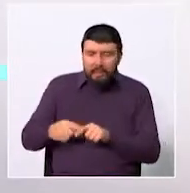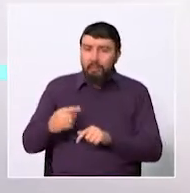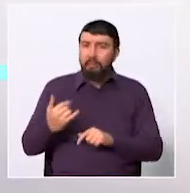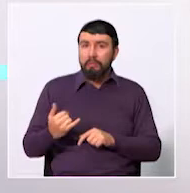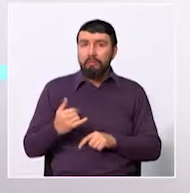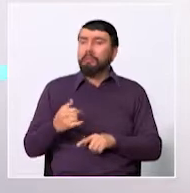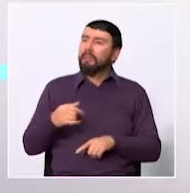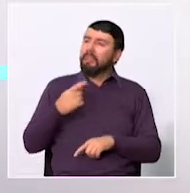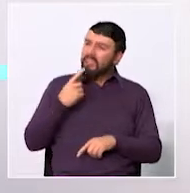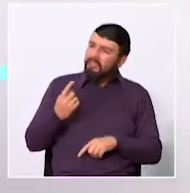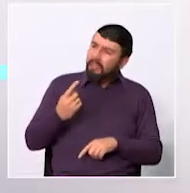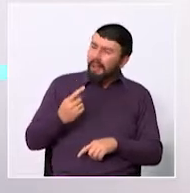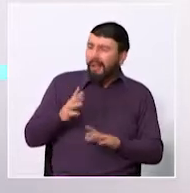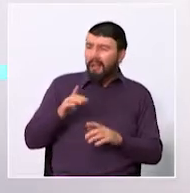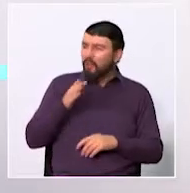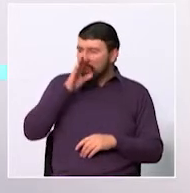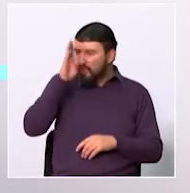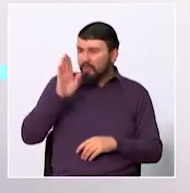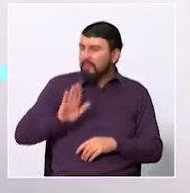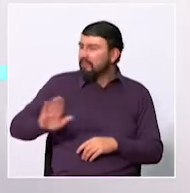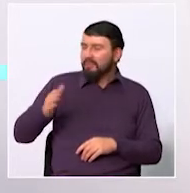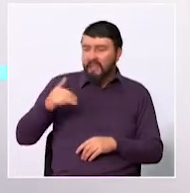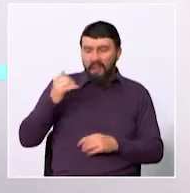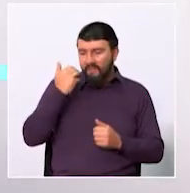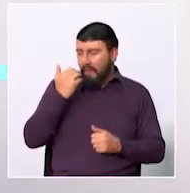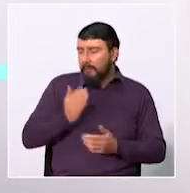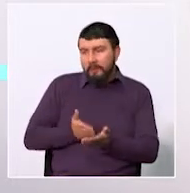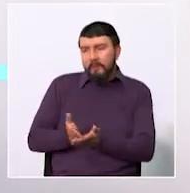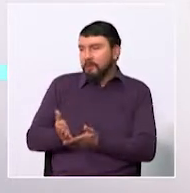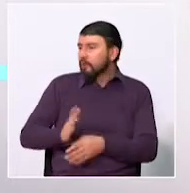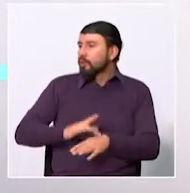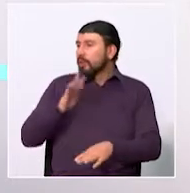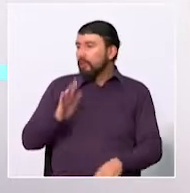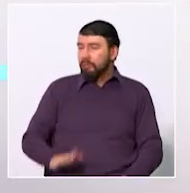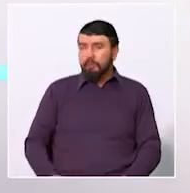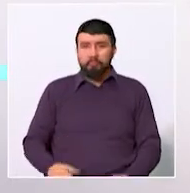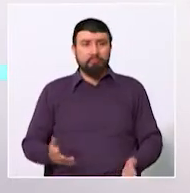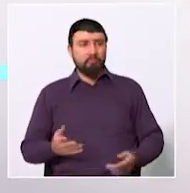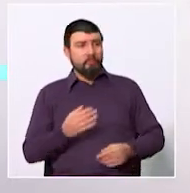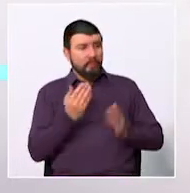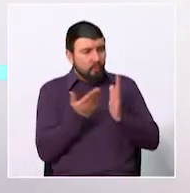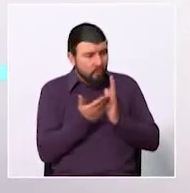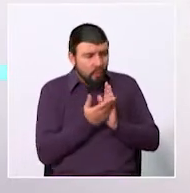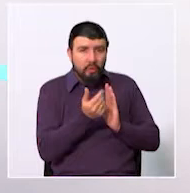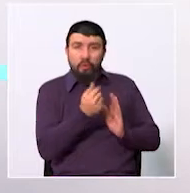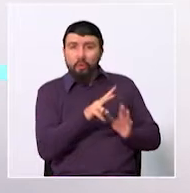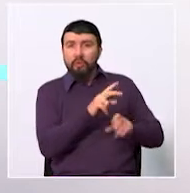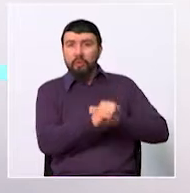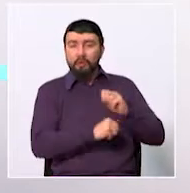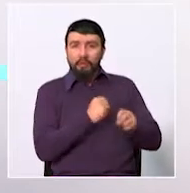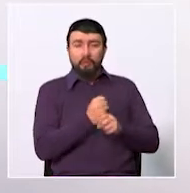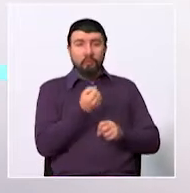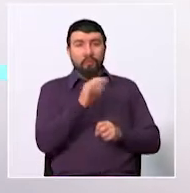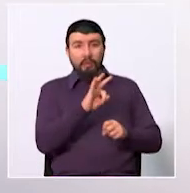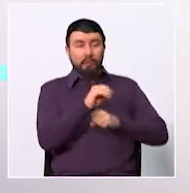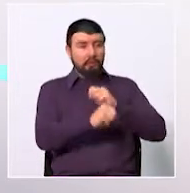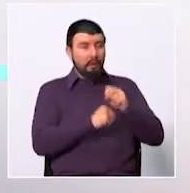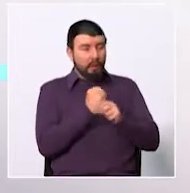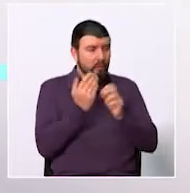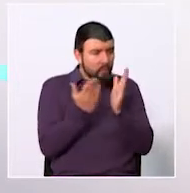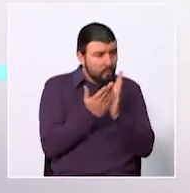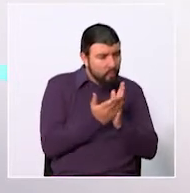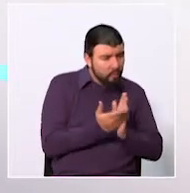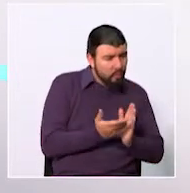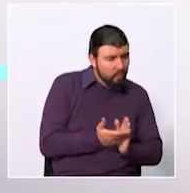duro y si al paciente acostumbre sangre con ese dolor después de estudiar 12 o 13 años no tiene sentido